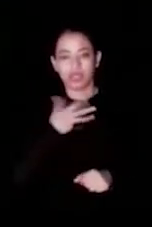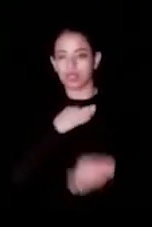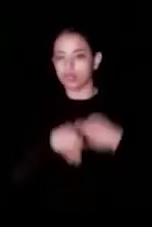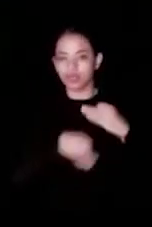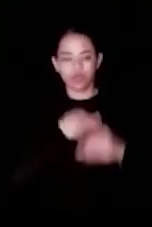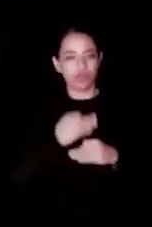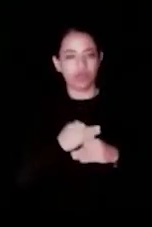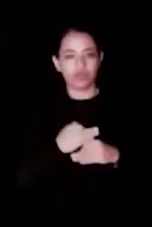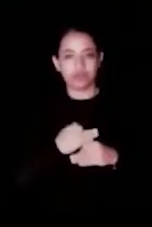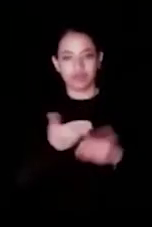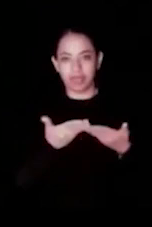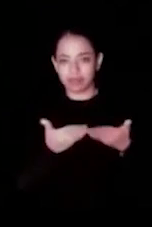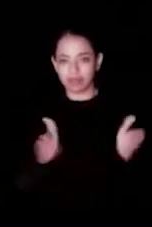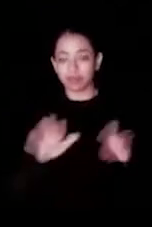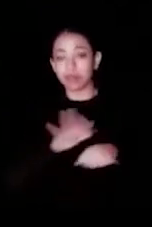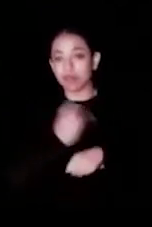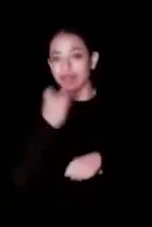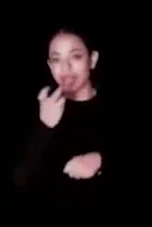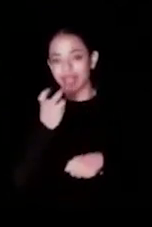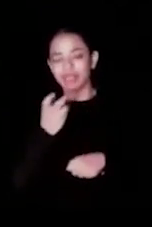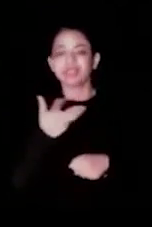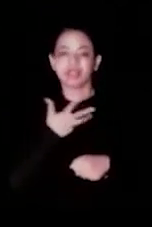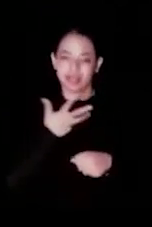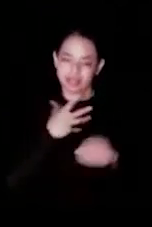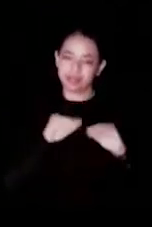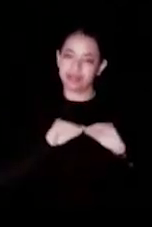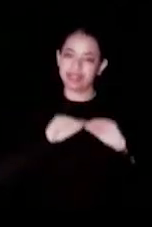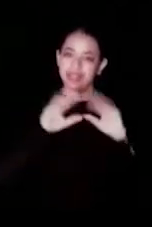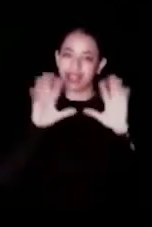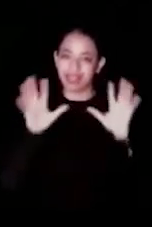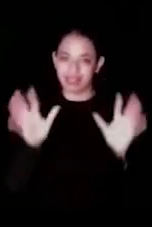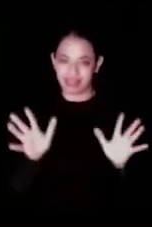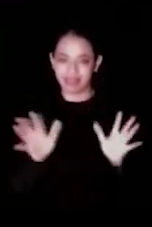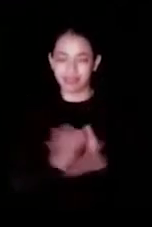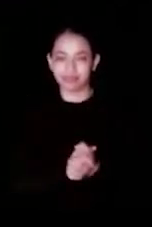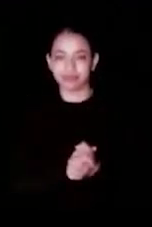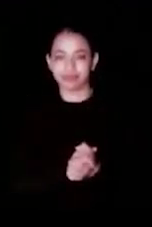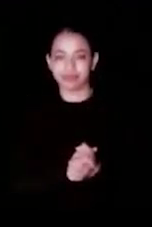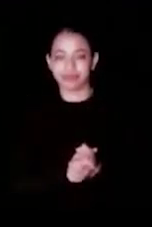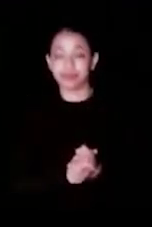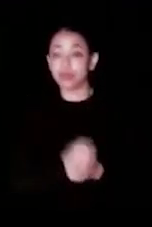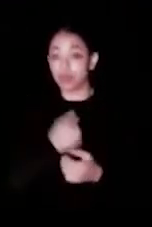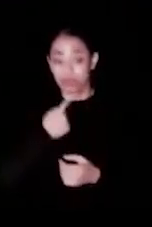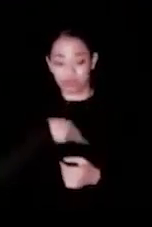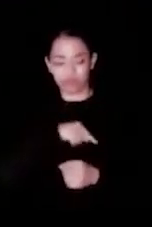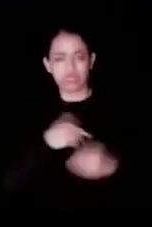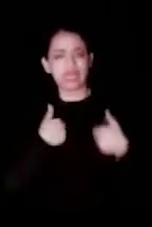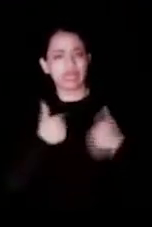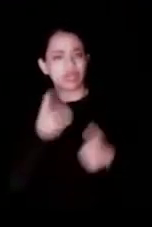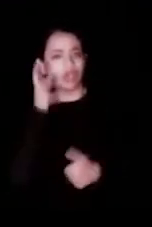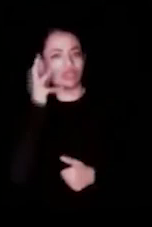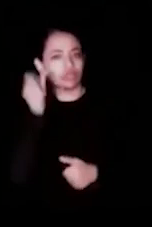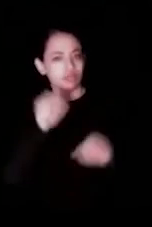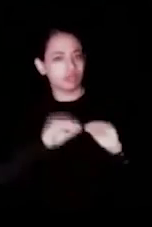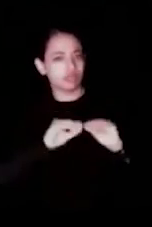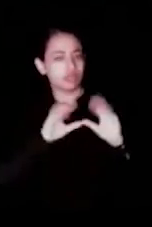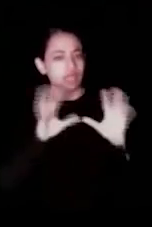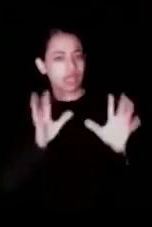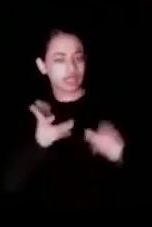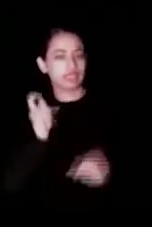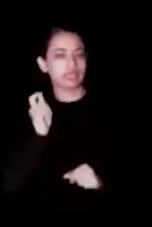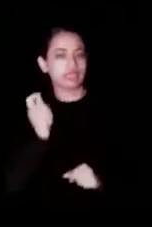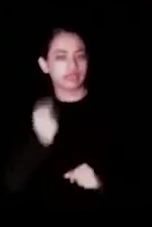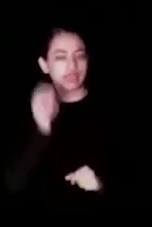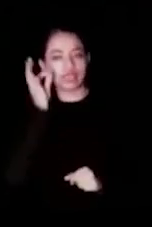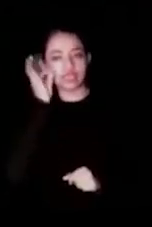porque es el nivel que sigue a la transparencia entendida la transparencia no solo como una obligación del servicio